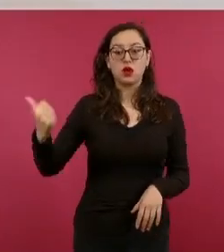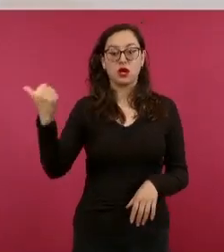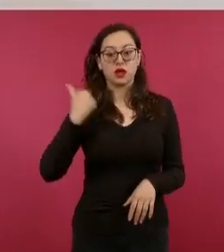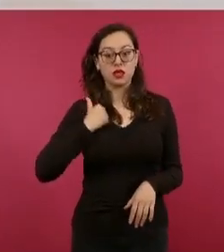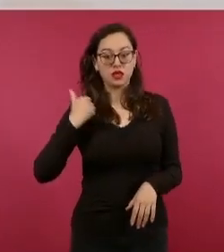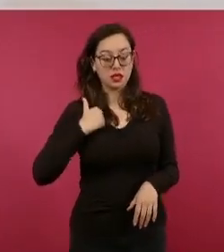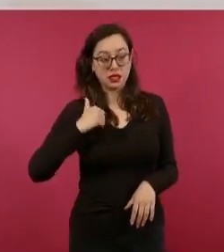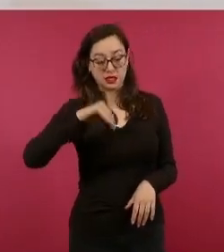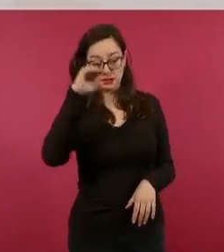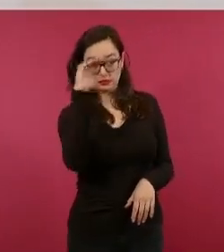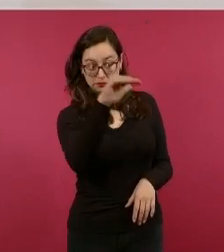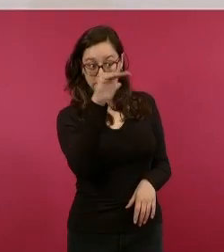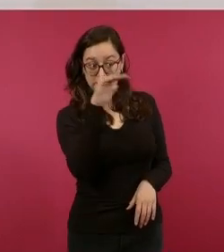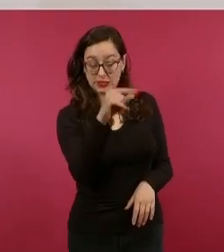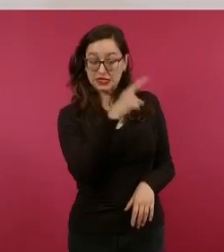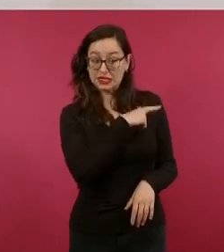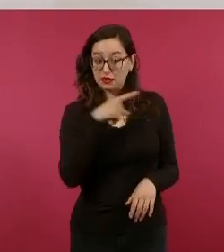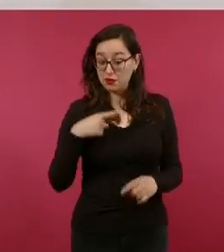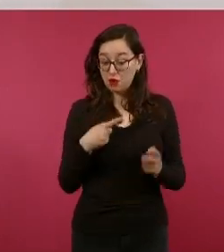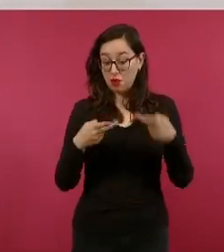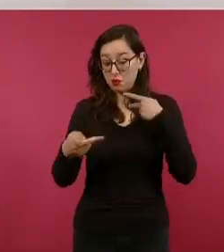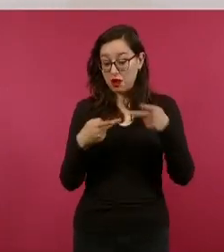hay que reconocerle